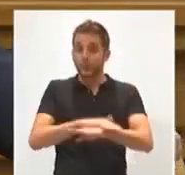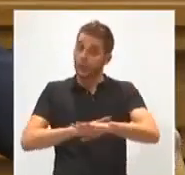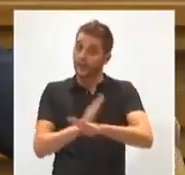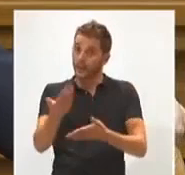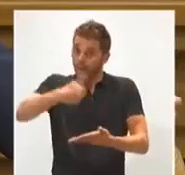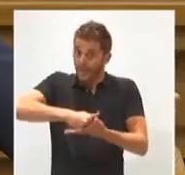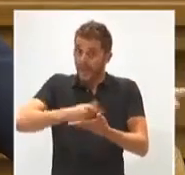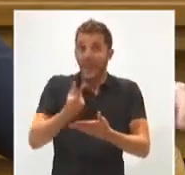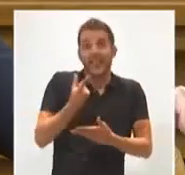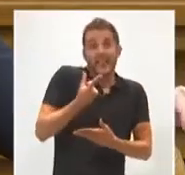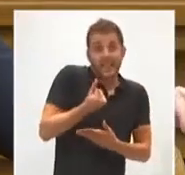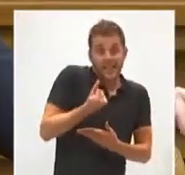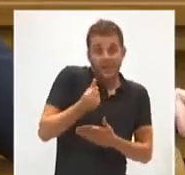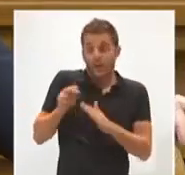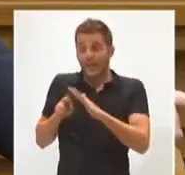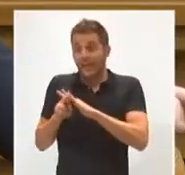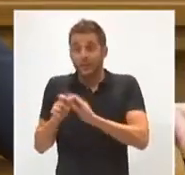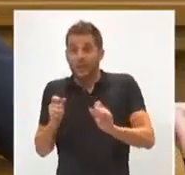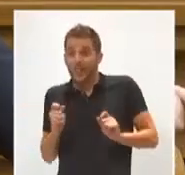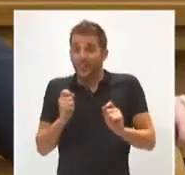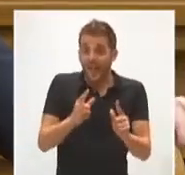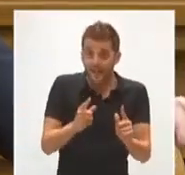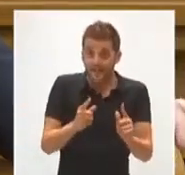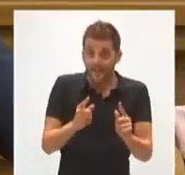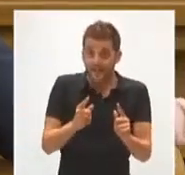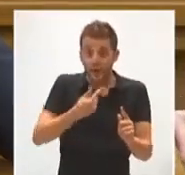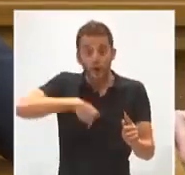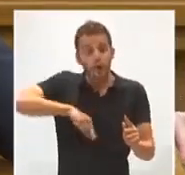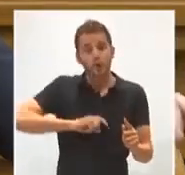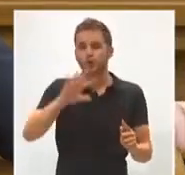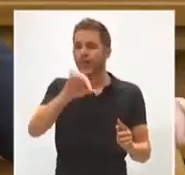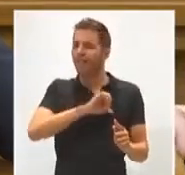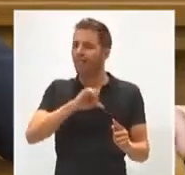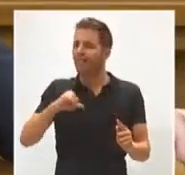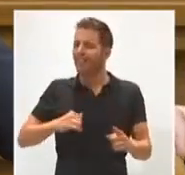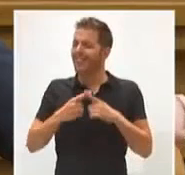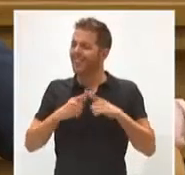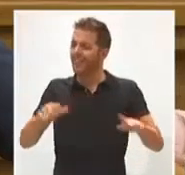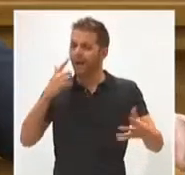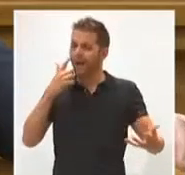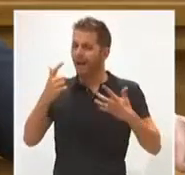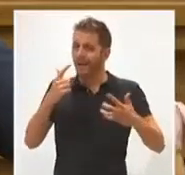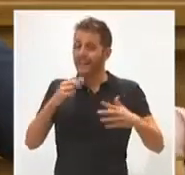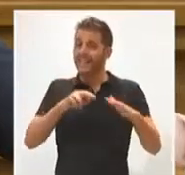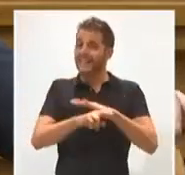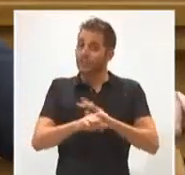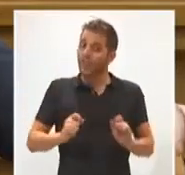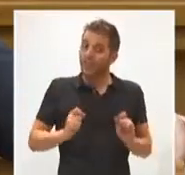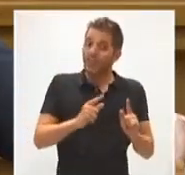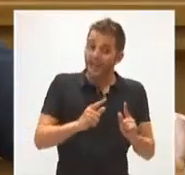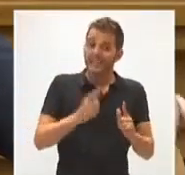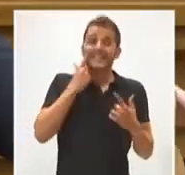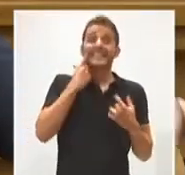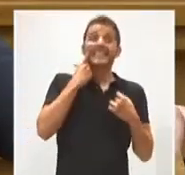somos con mucha diferencia la comunidad autónoma que más dinero y recursos ha puesto en sanidad y en recursos sociales